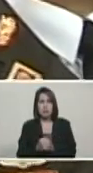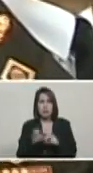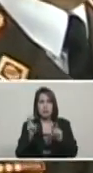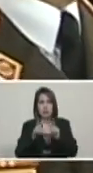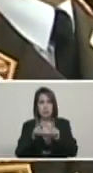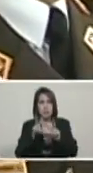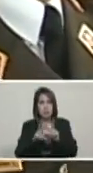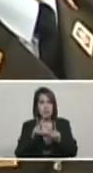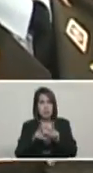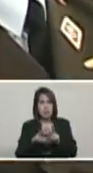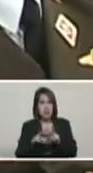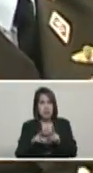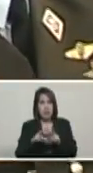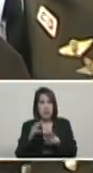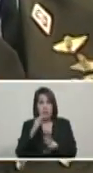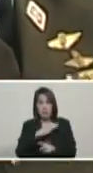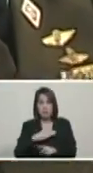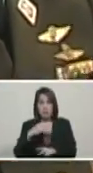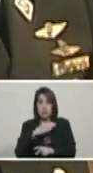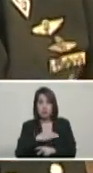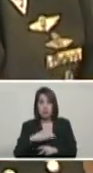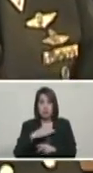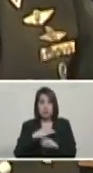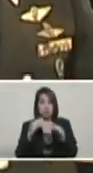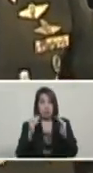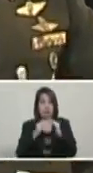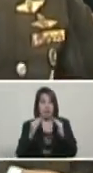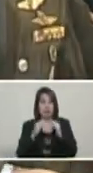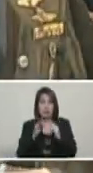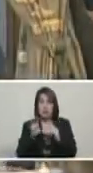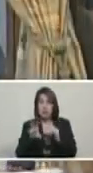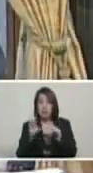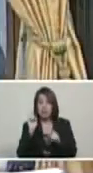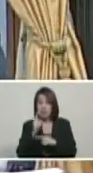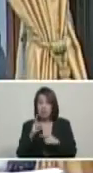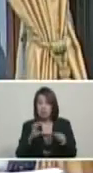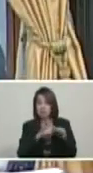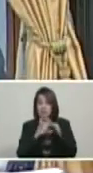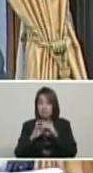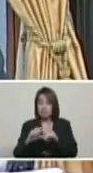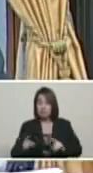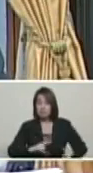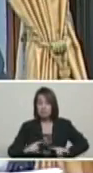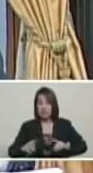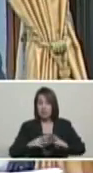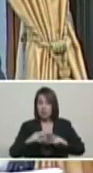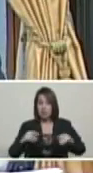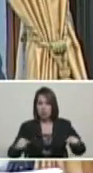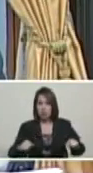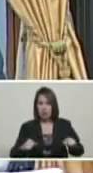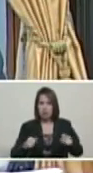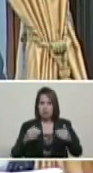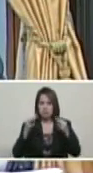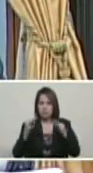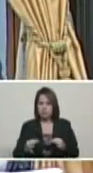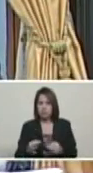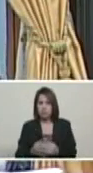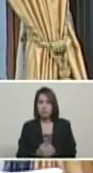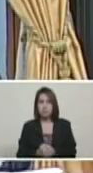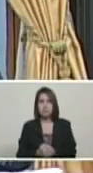gran misión Hogares de la Patria tiene que ser una gran articuladora en el hogar, en lo territorial, en lo local, en lo concreto.